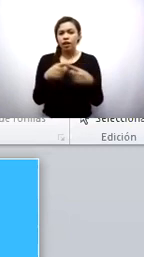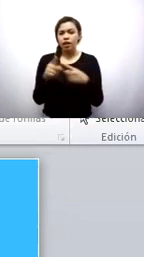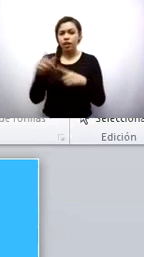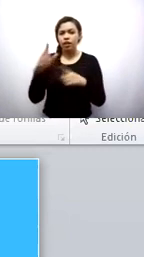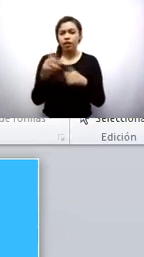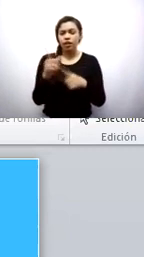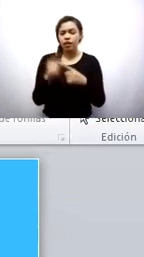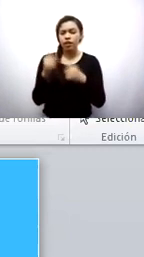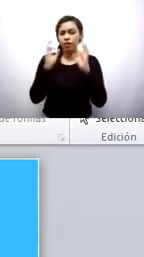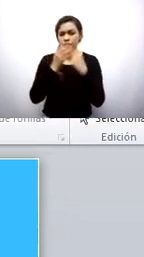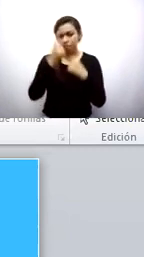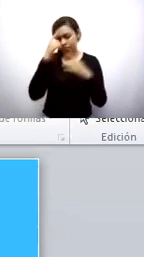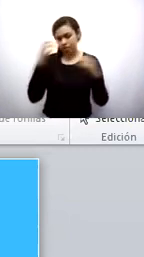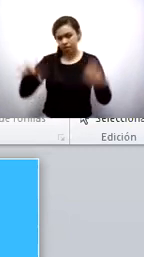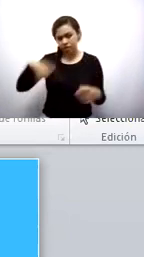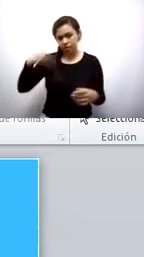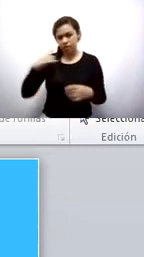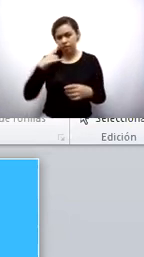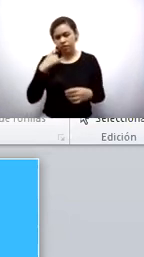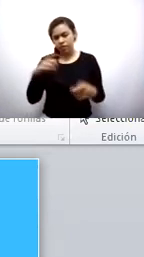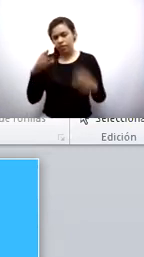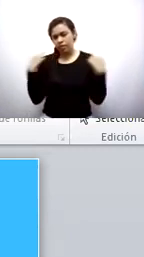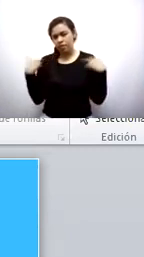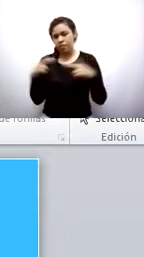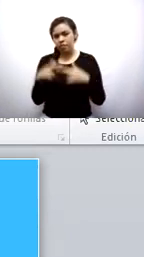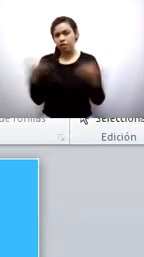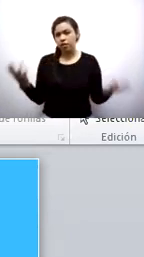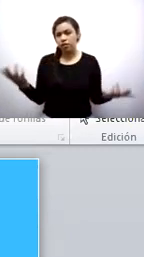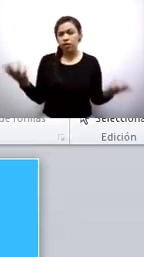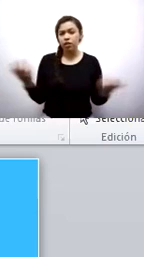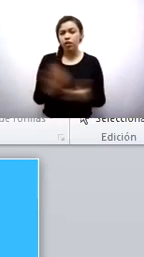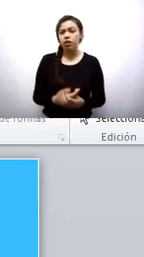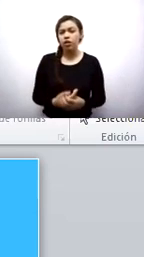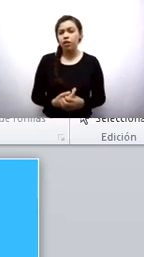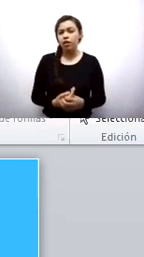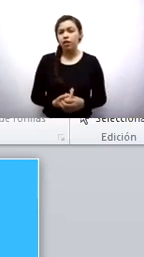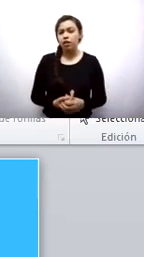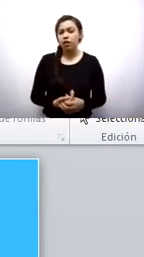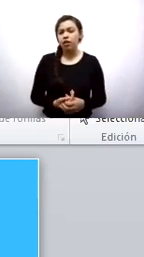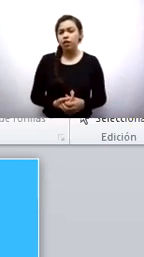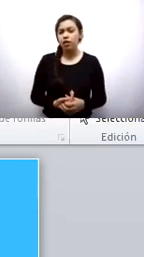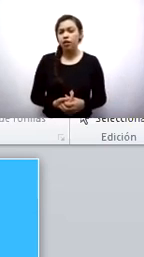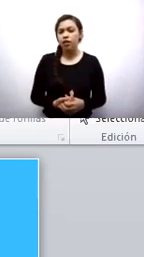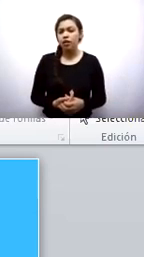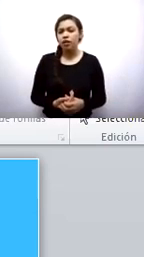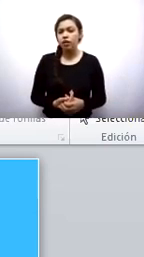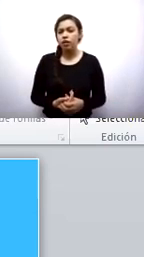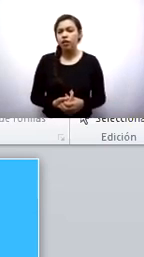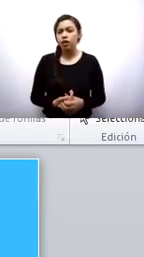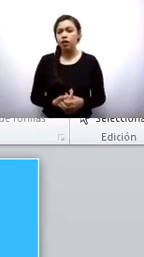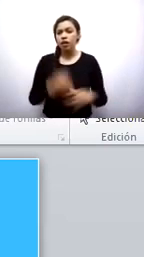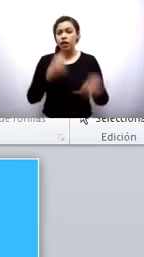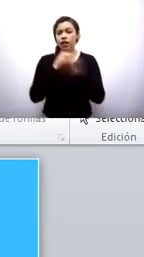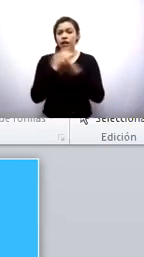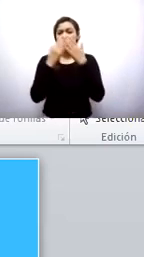esfuerzos que han tenido que hacer pues algunos maestros que no Sí. cuentan justamente con ese equipo necesario.